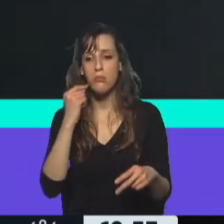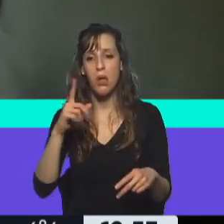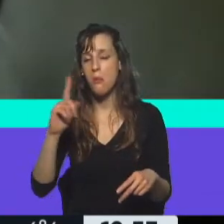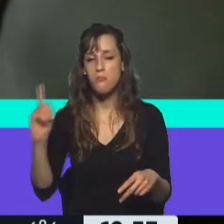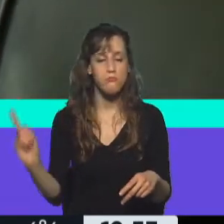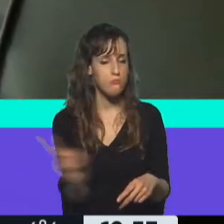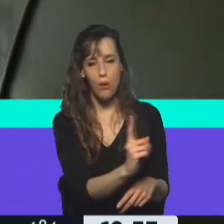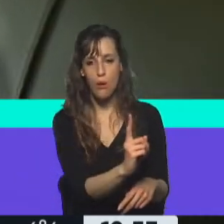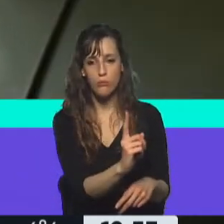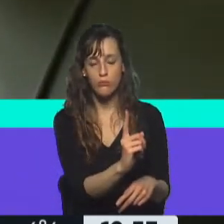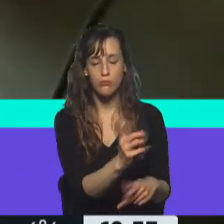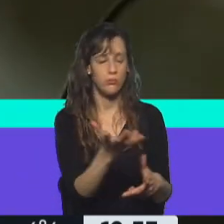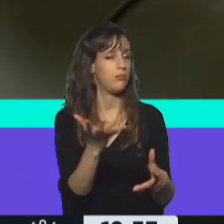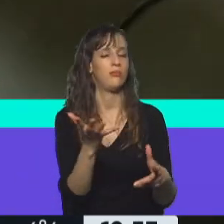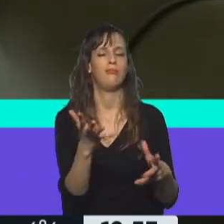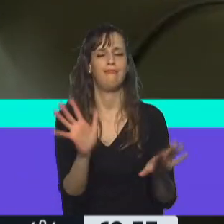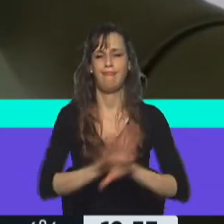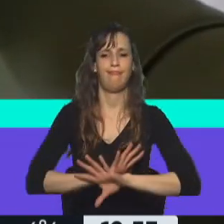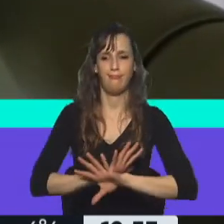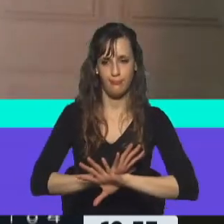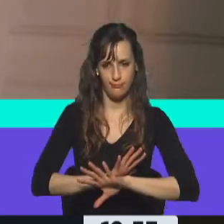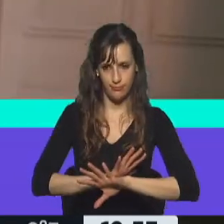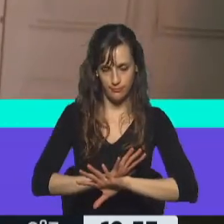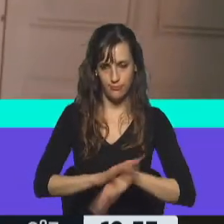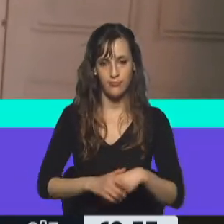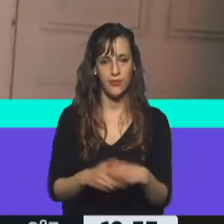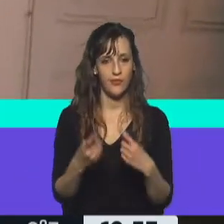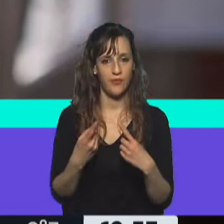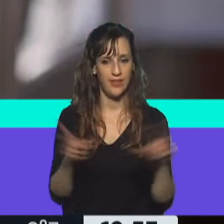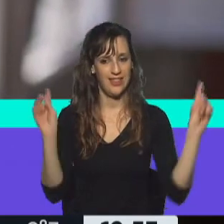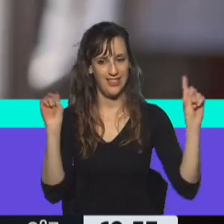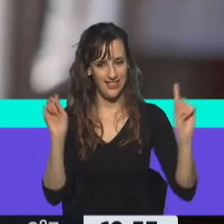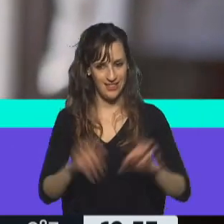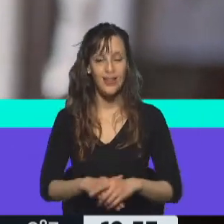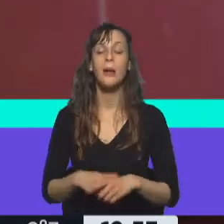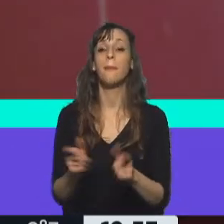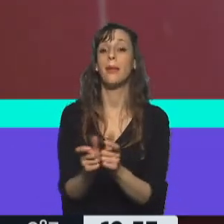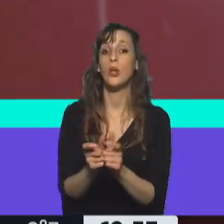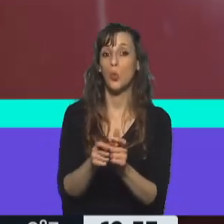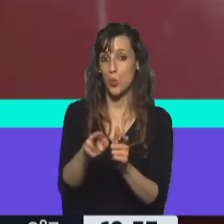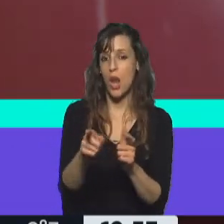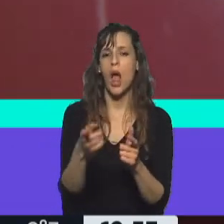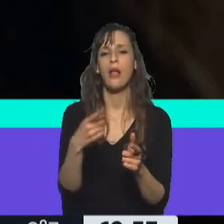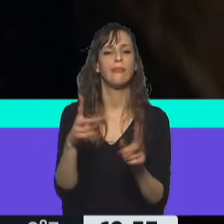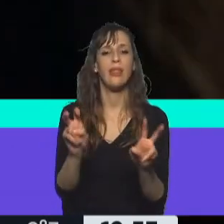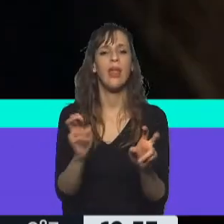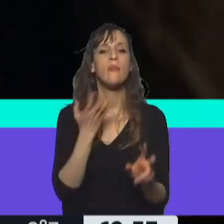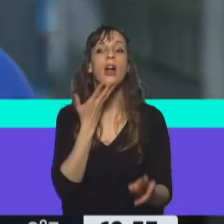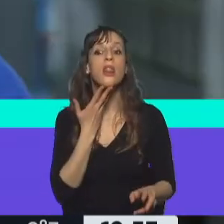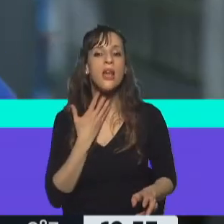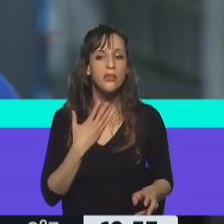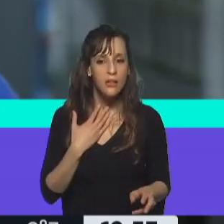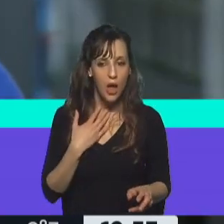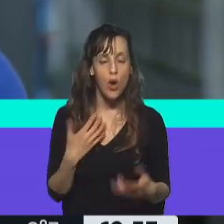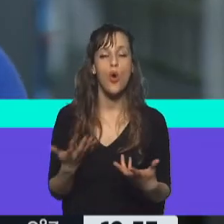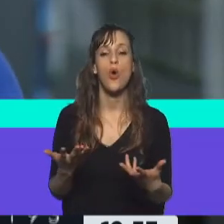la tranquilidad de esta familia y a sacudir un poco la colmena, ¿no? La película habla del deseo y qué pasa cuando ese deseo se estanca, ¿no?